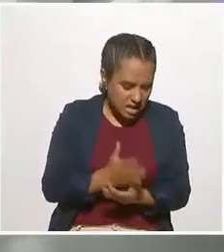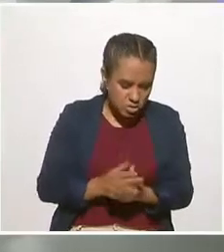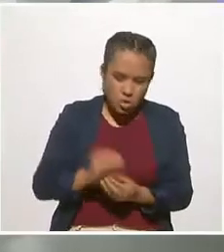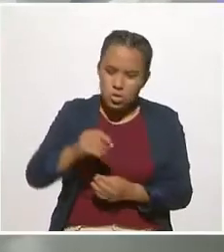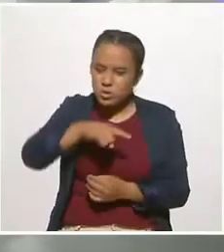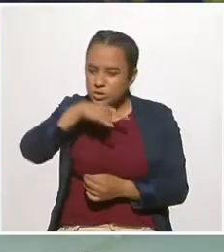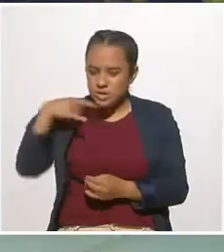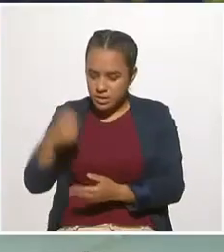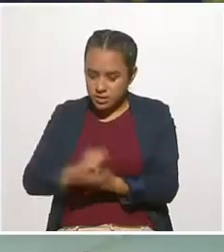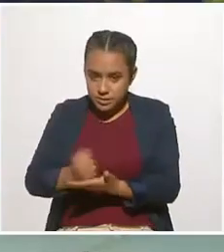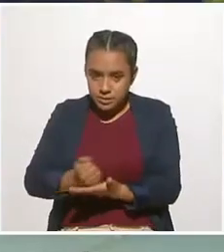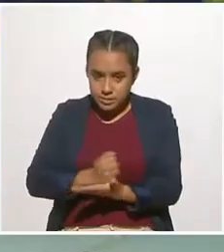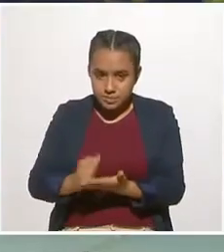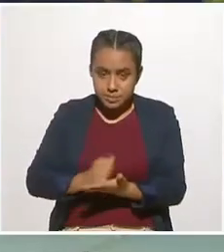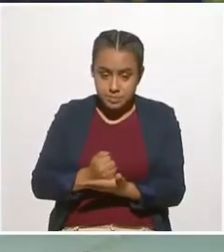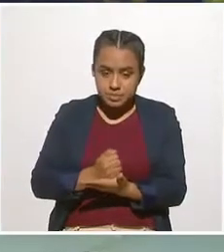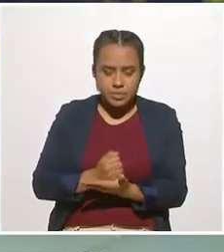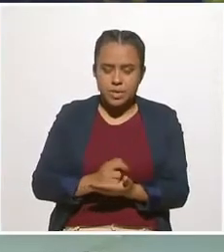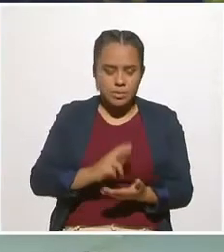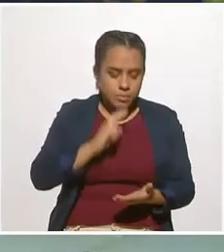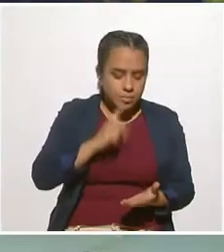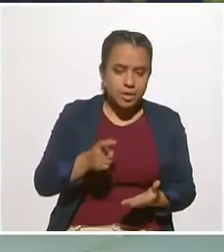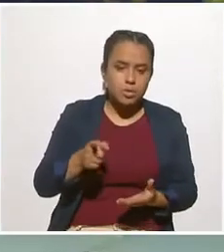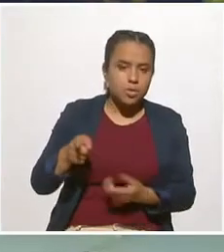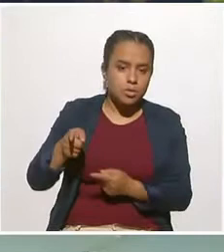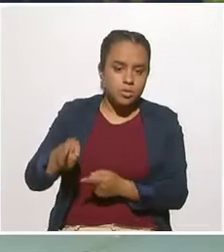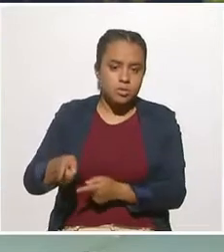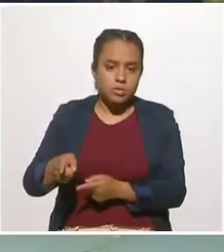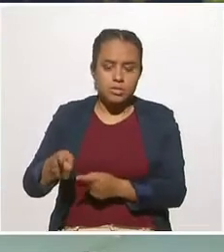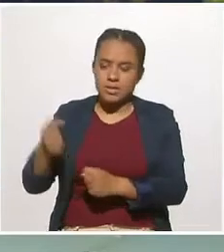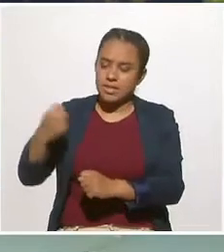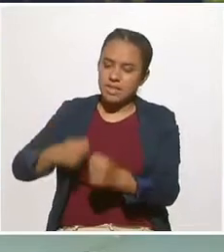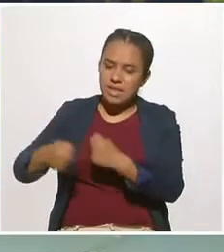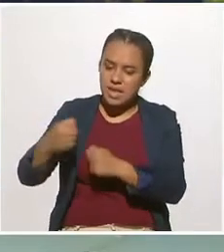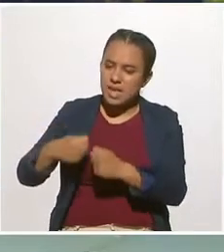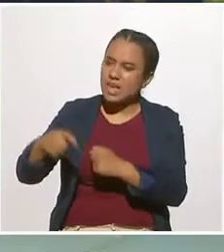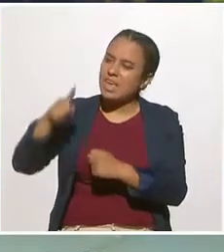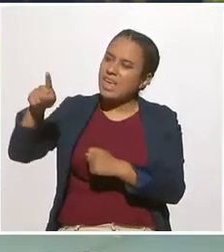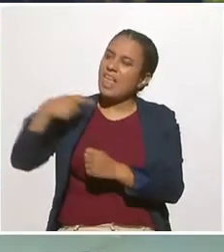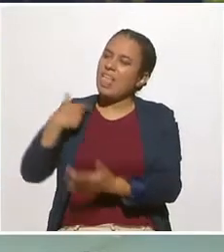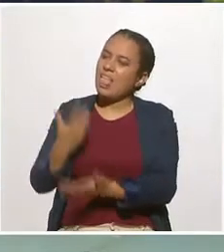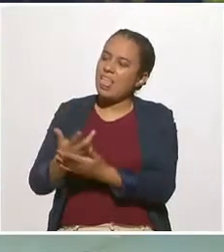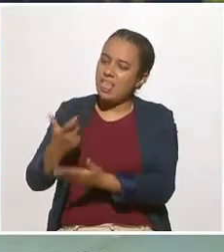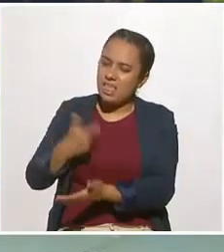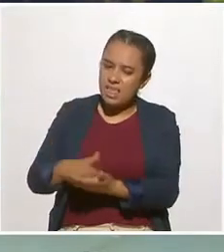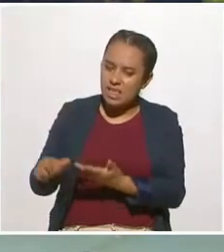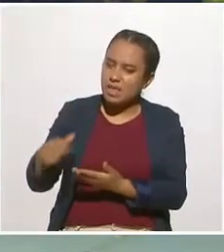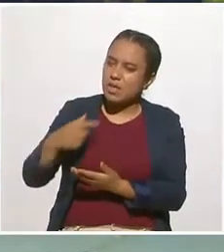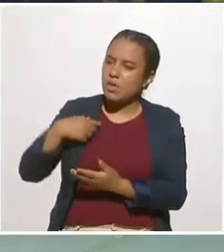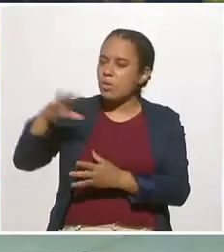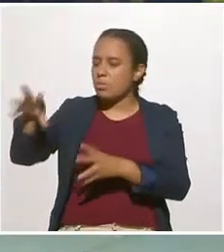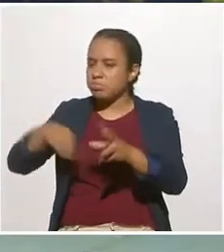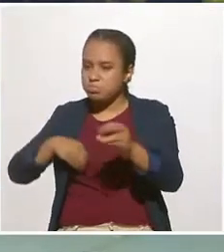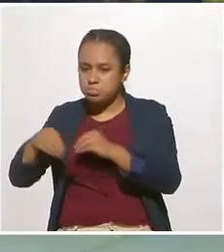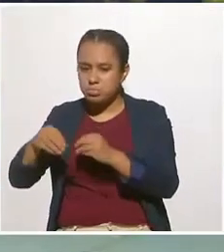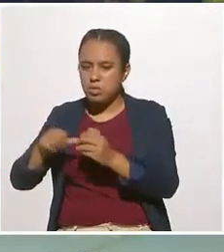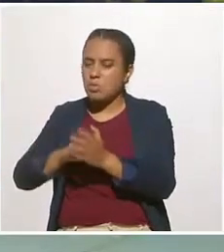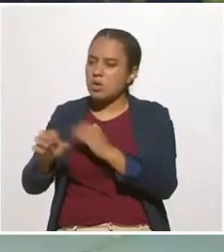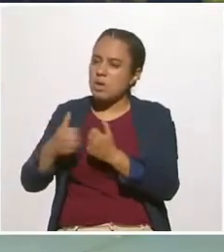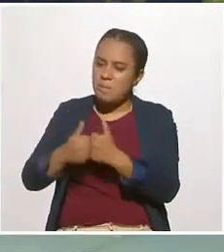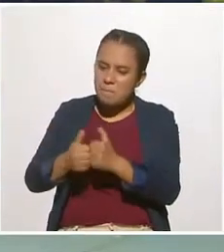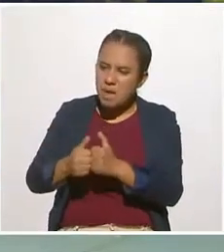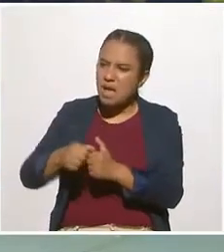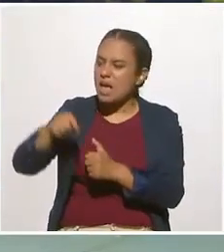tenemos? Tenemos las tiendas de autoservicio en las cuales yo llego y agarro un panecillo con mucho chocolate, agarro un